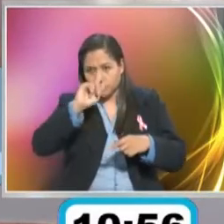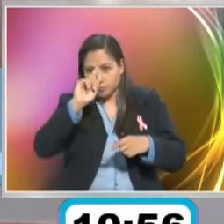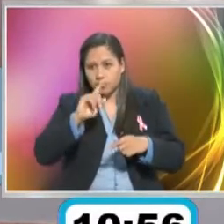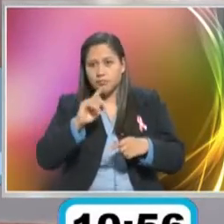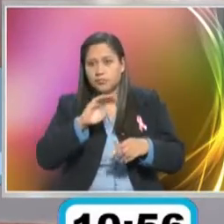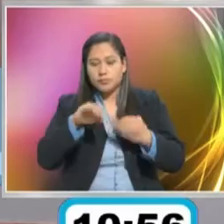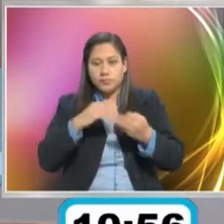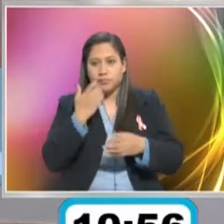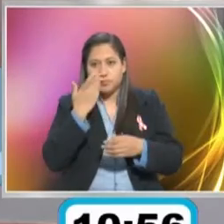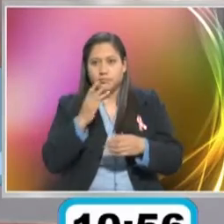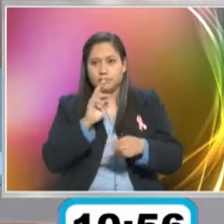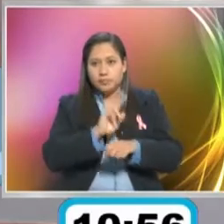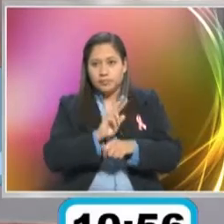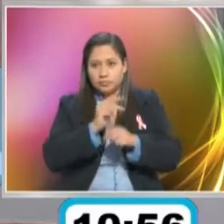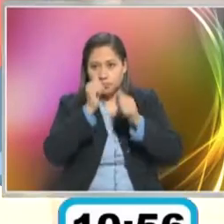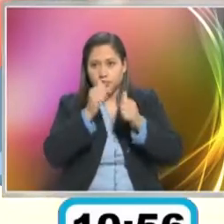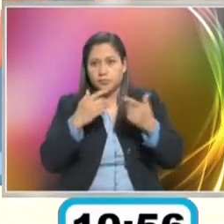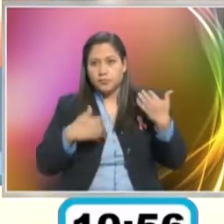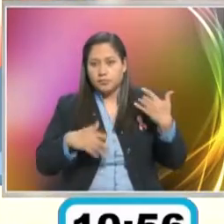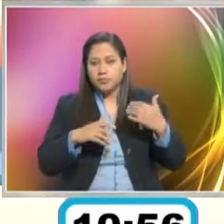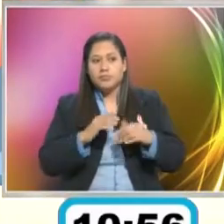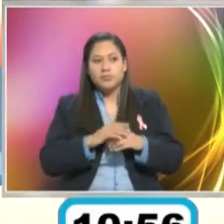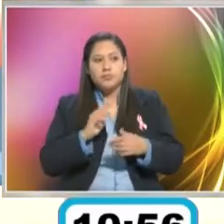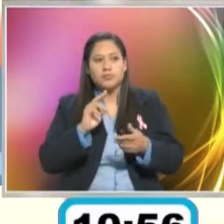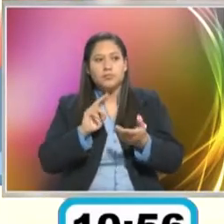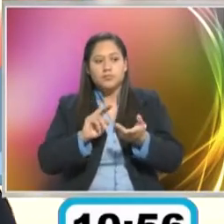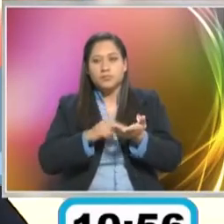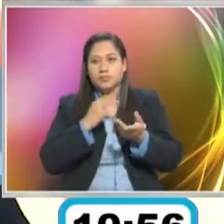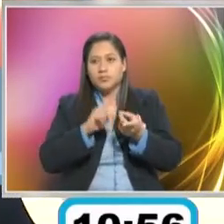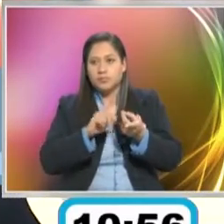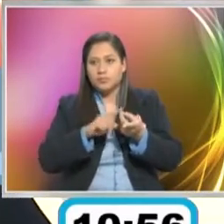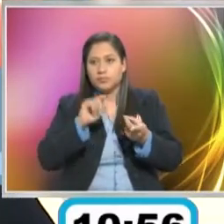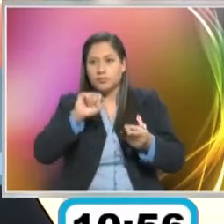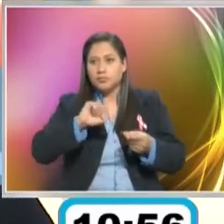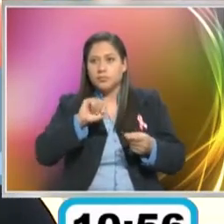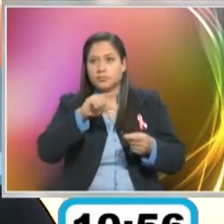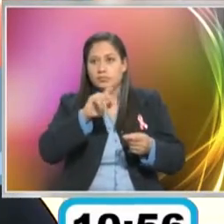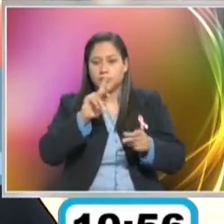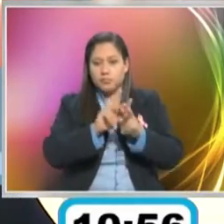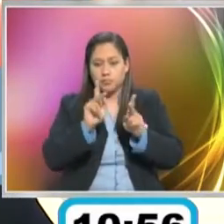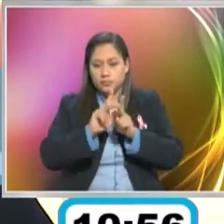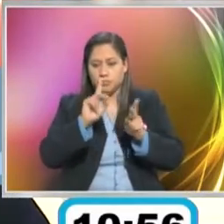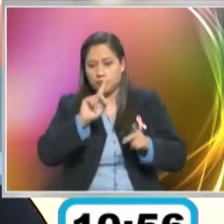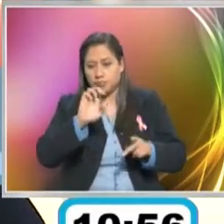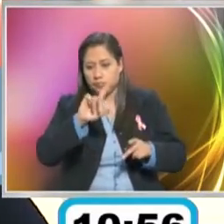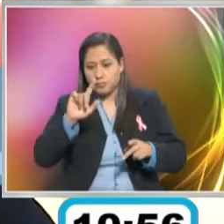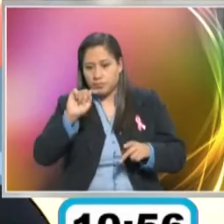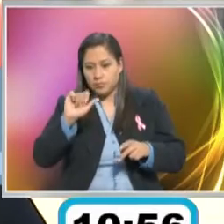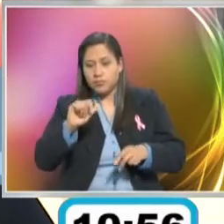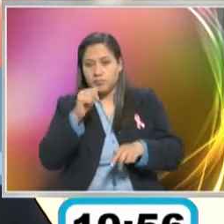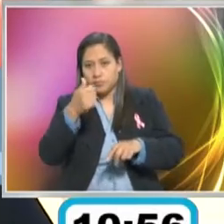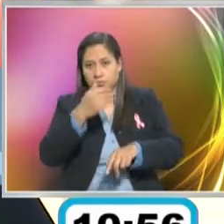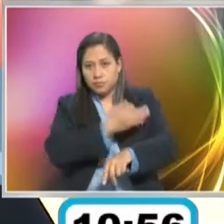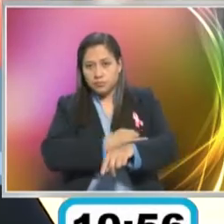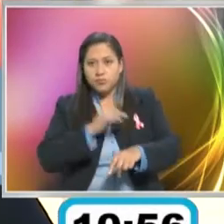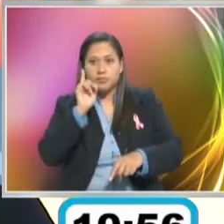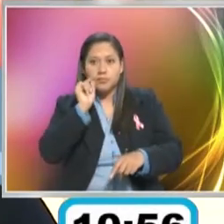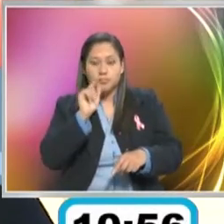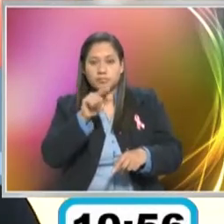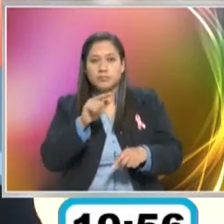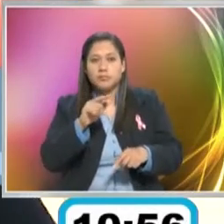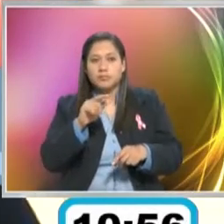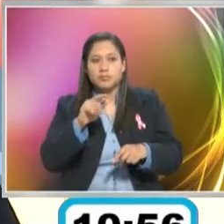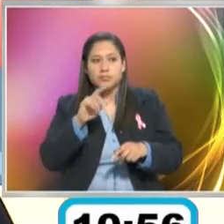pues ahí está muy, muy pendiente de las redes. ¿Y dónde va a ser la firma de autógrafos? Rápidamente. Hoy ¿Y va a ser cuándo? en Parque Delta a las 6 de la tarde y mañana